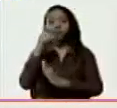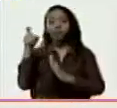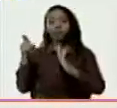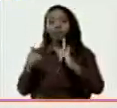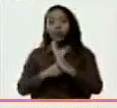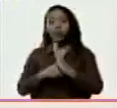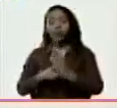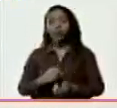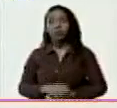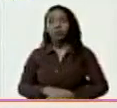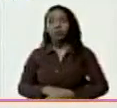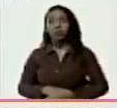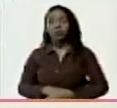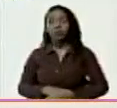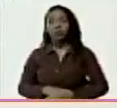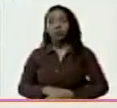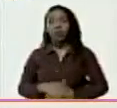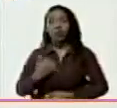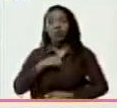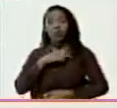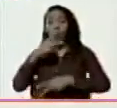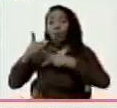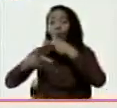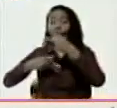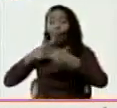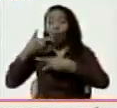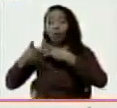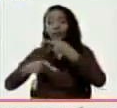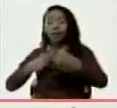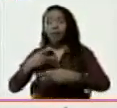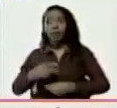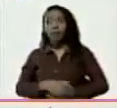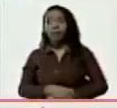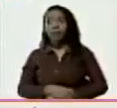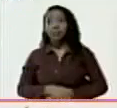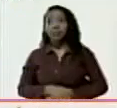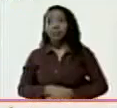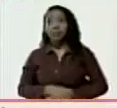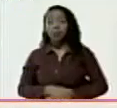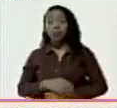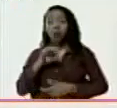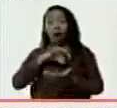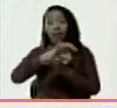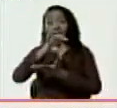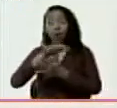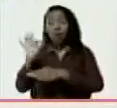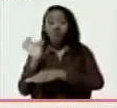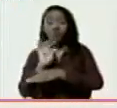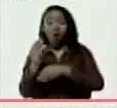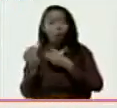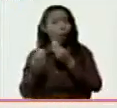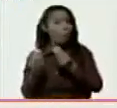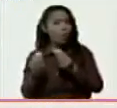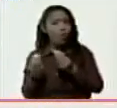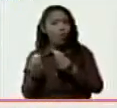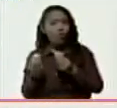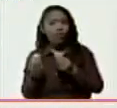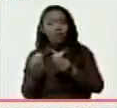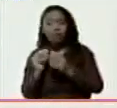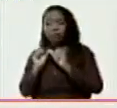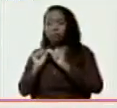entonces nuestra política funciona nuestra estrategia funciona y la martín